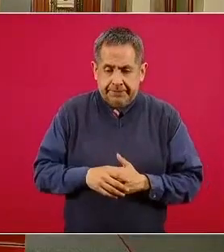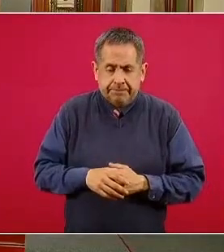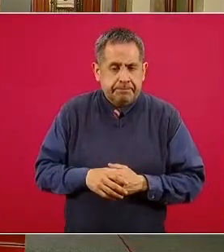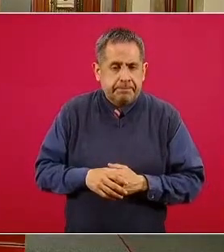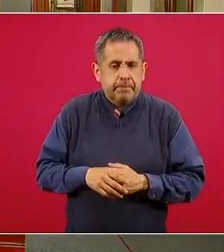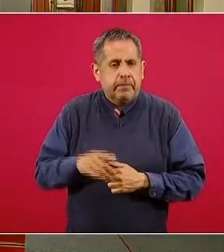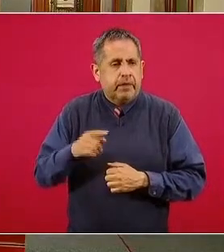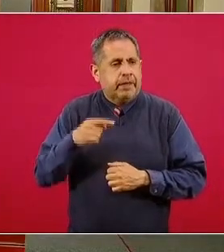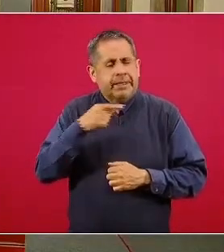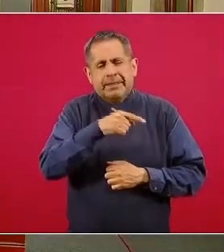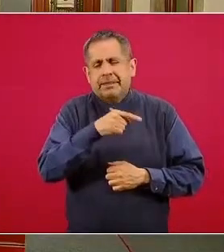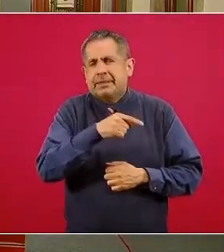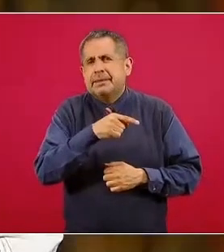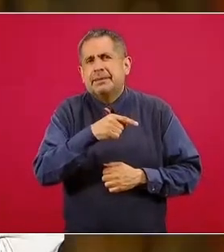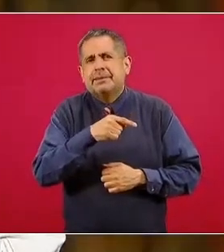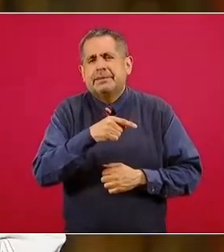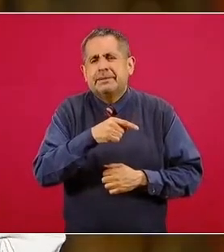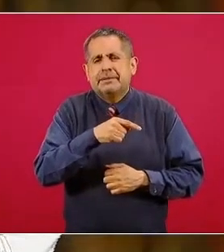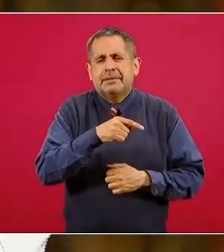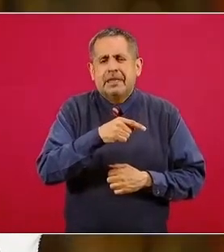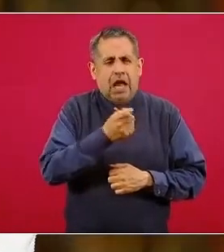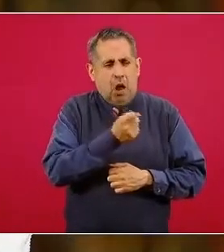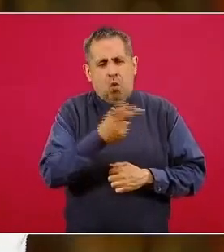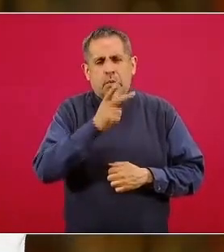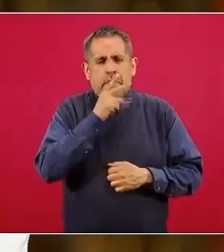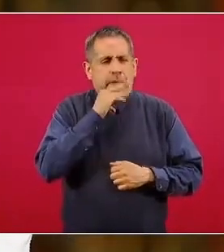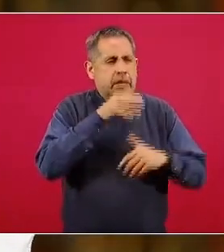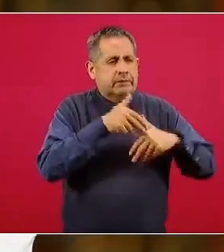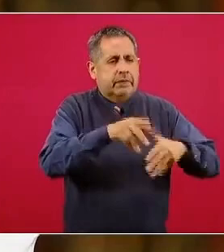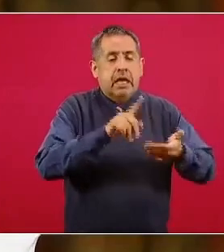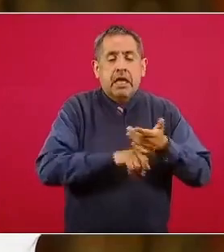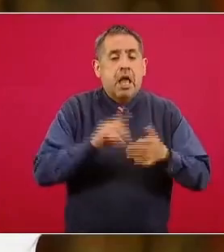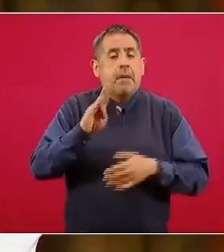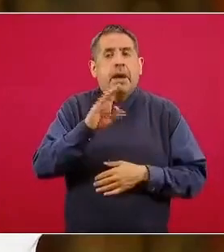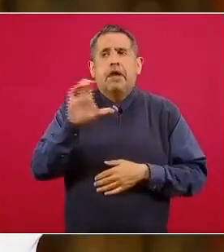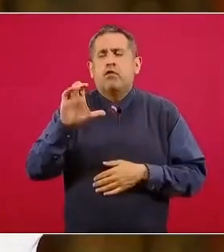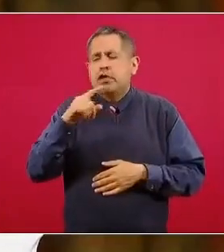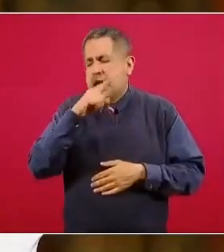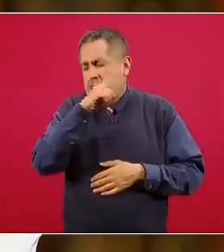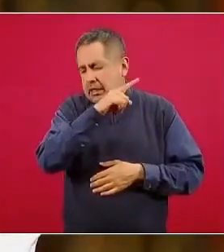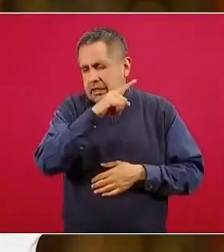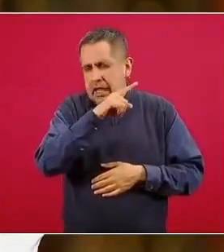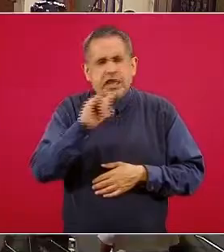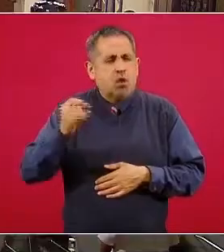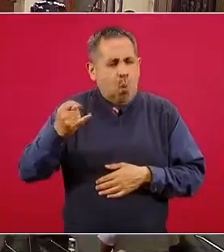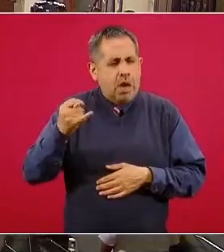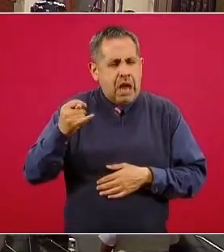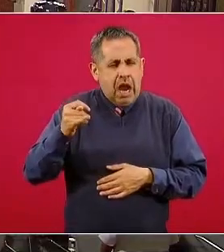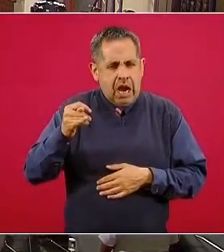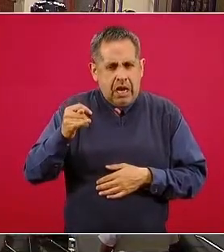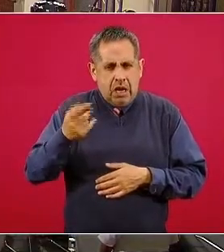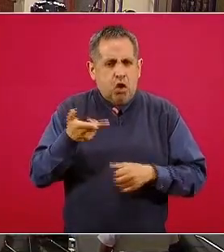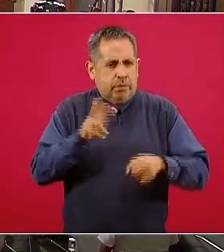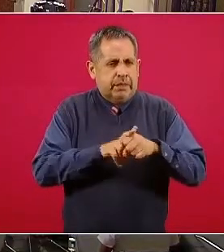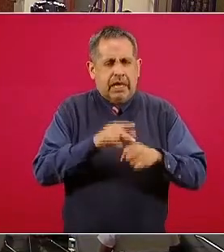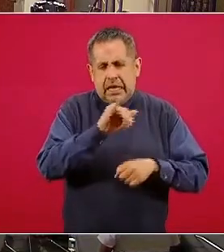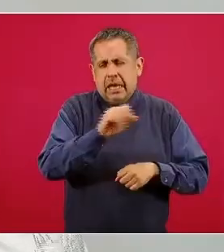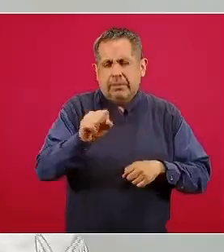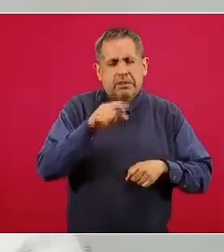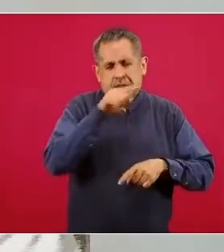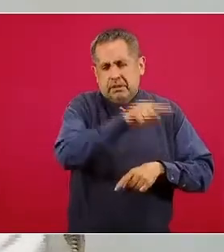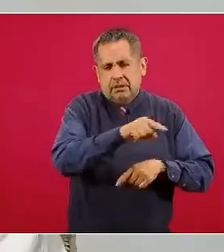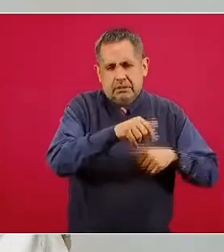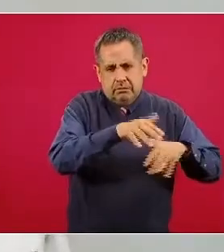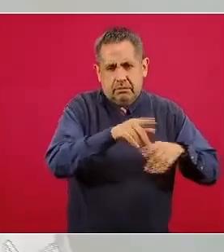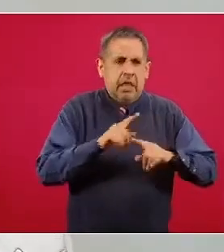una manifestación de algunos padres allá en Baja California, en Tijuana, en un hospital del Seguro Social. También